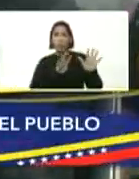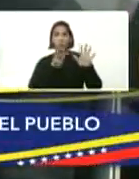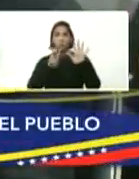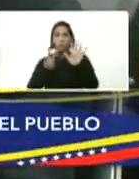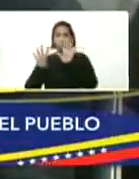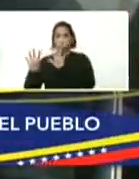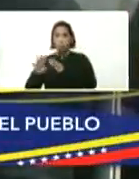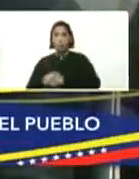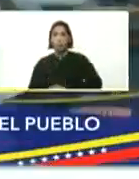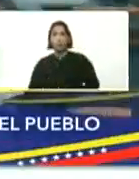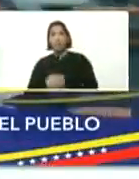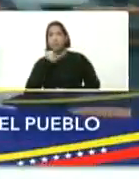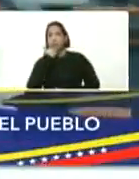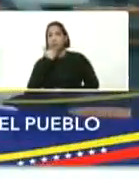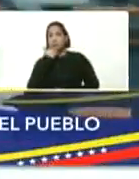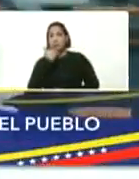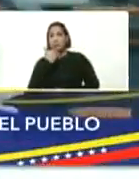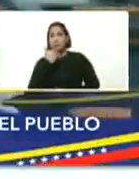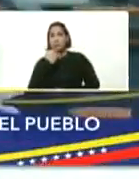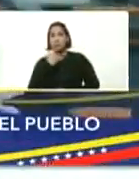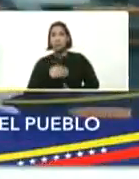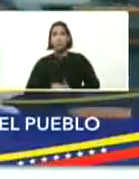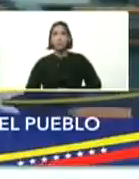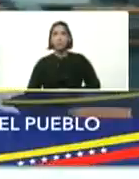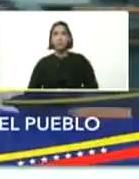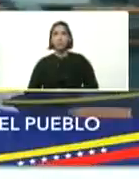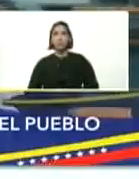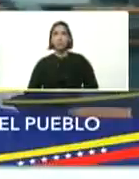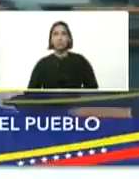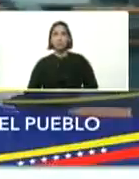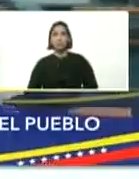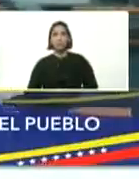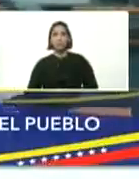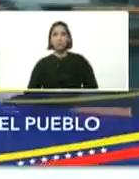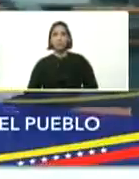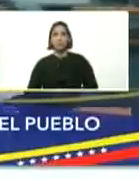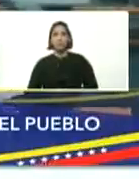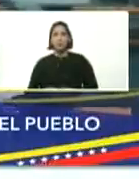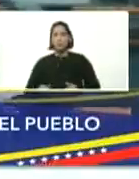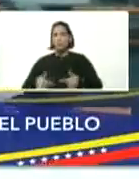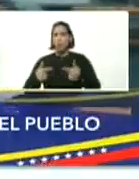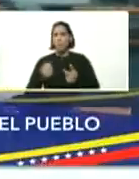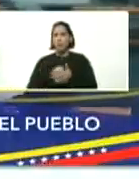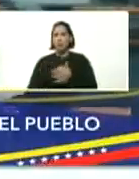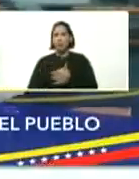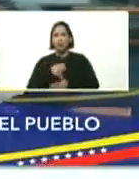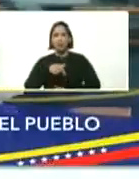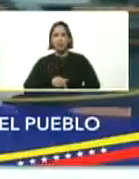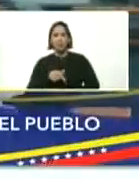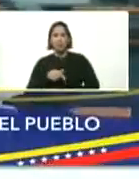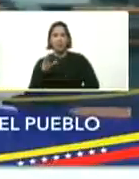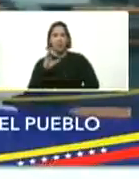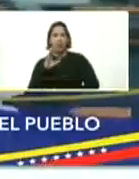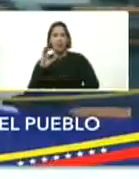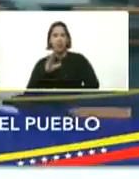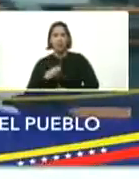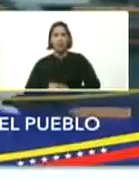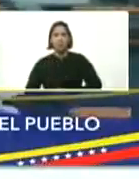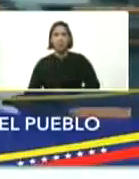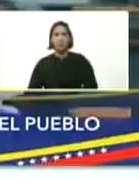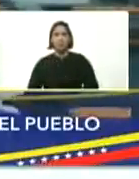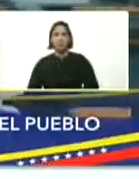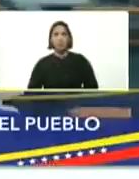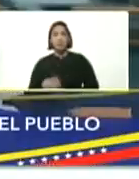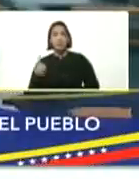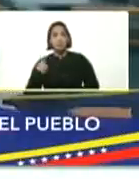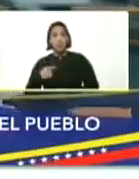1979. Casi llegando Joel Atilio a su exilio de batalla aquí en Caracas, correcto. Aquí